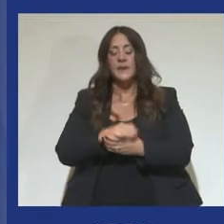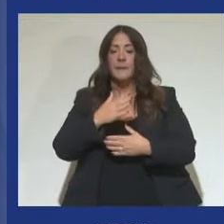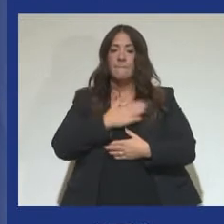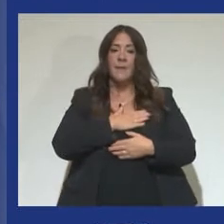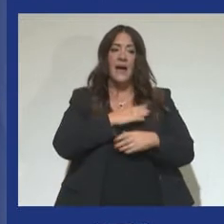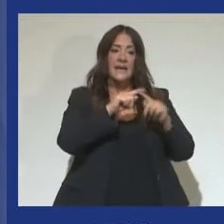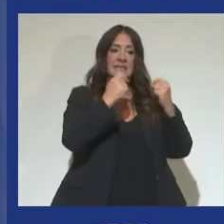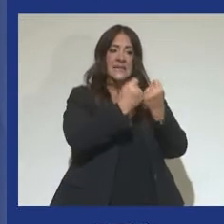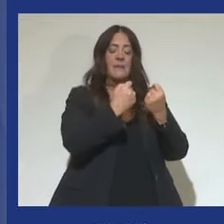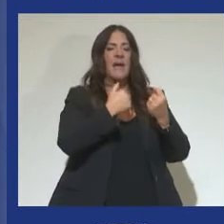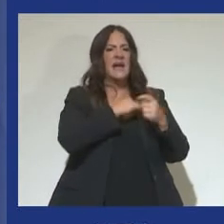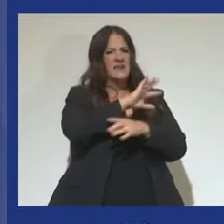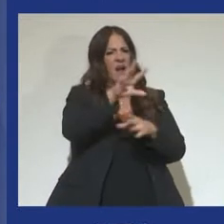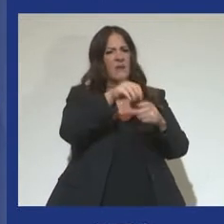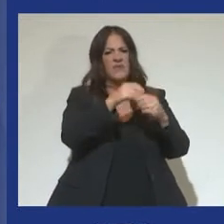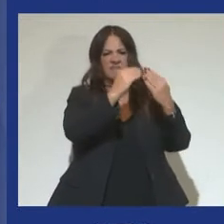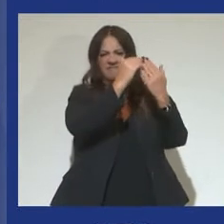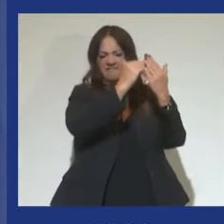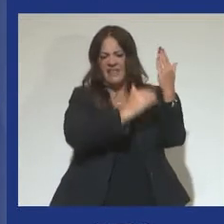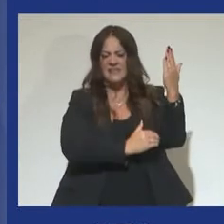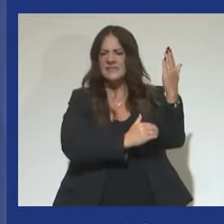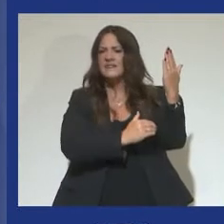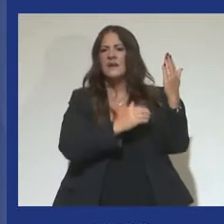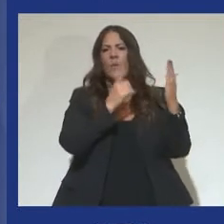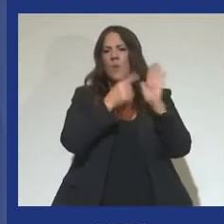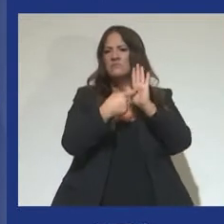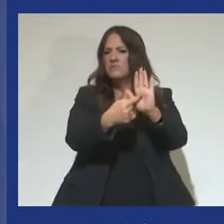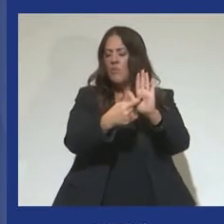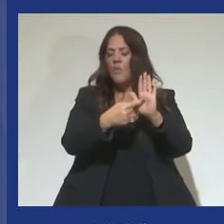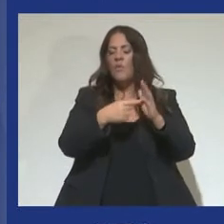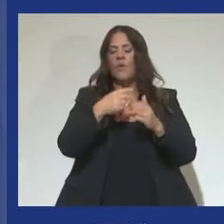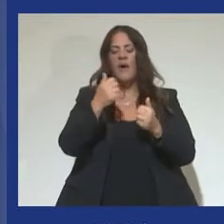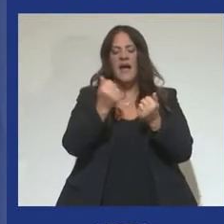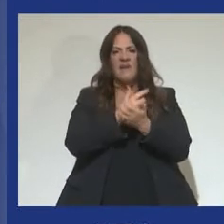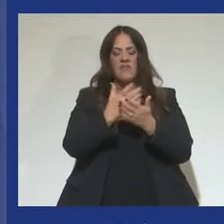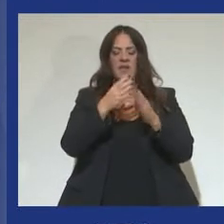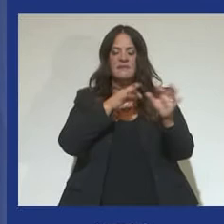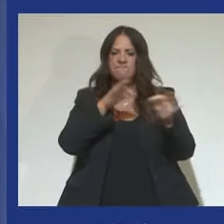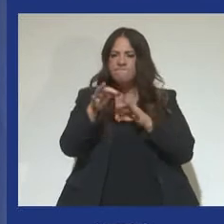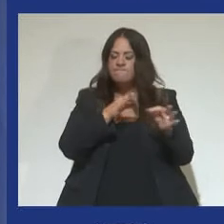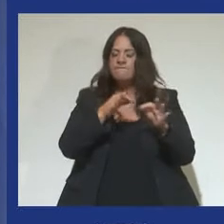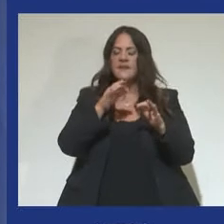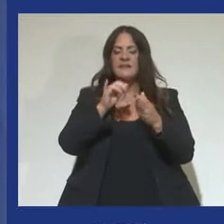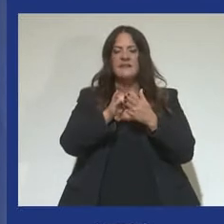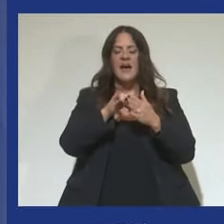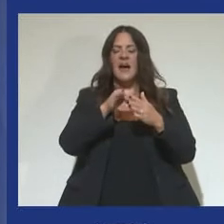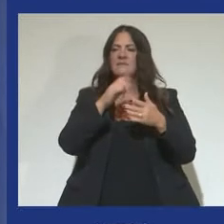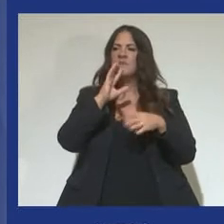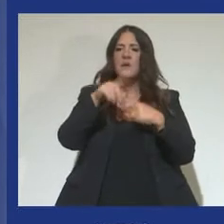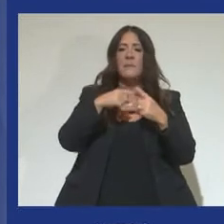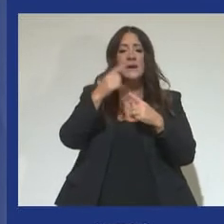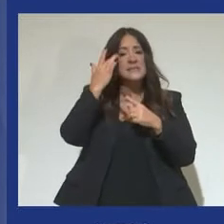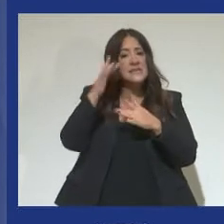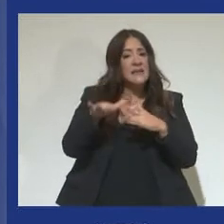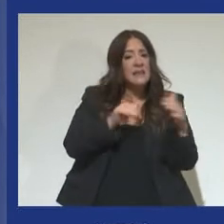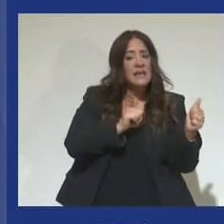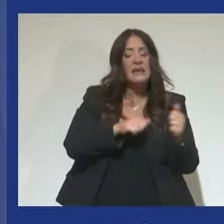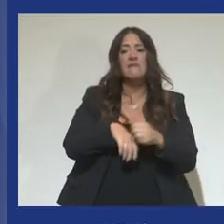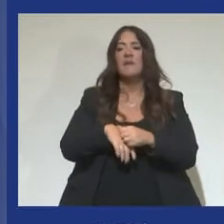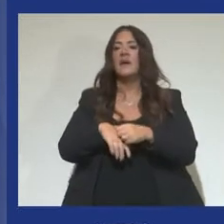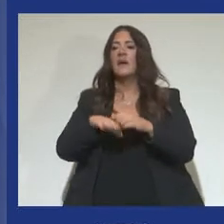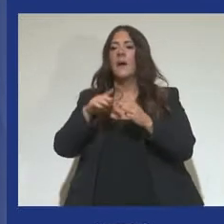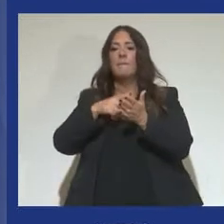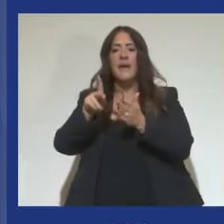ustedes una lista completa y verán ustedes todo tipo de protecciones adicionales referir referente a